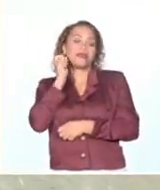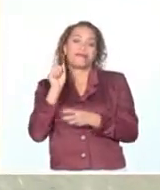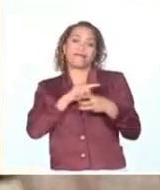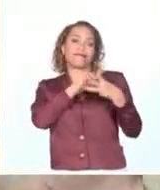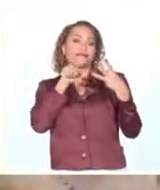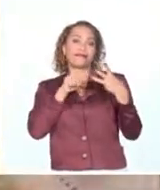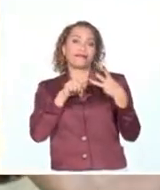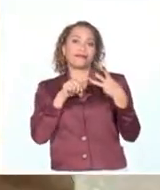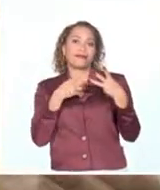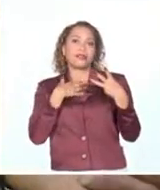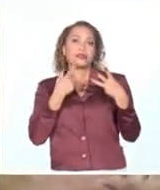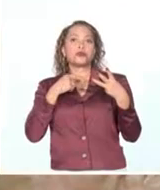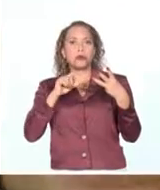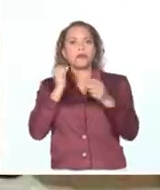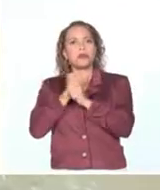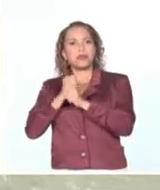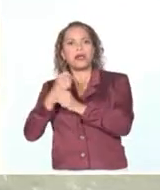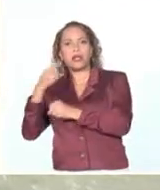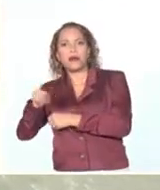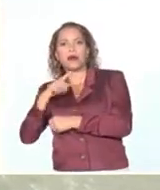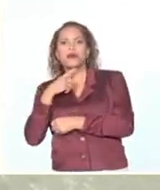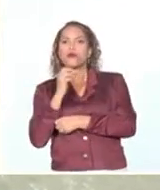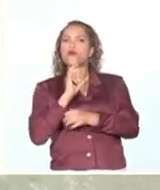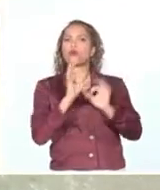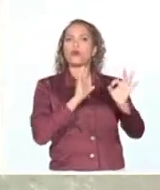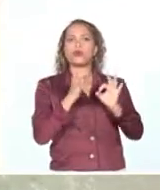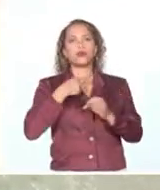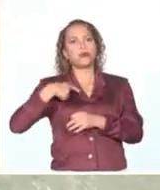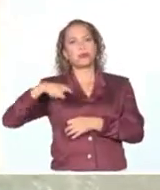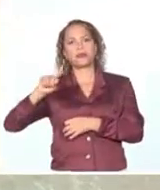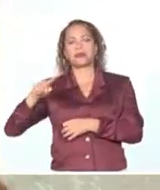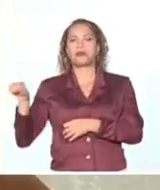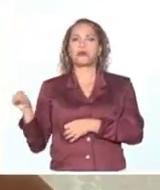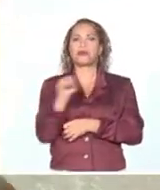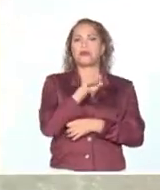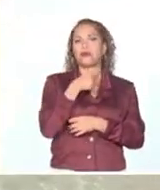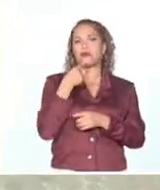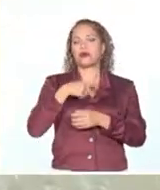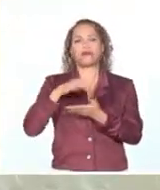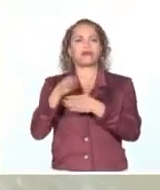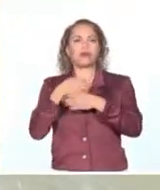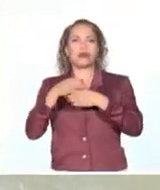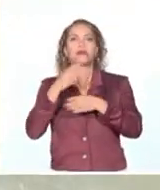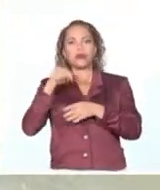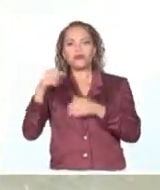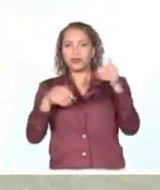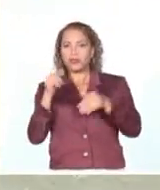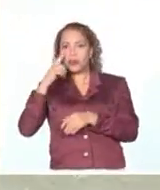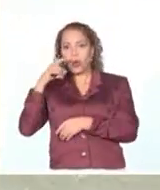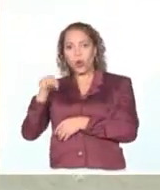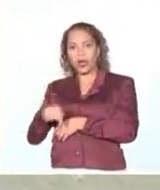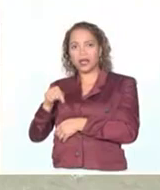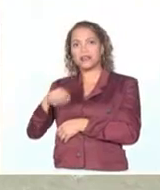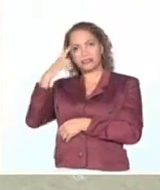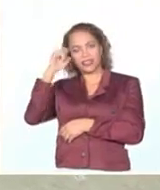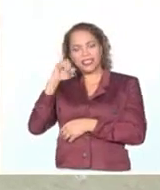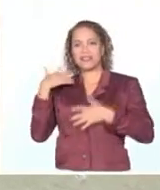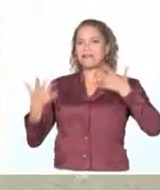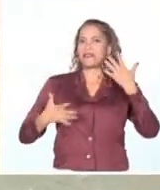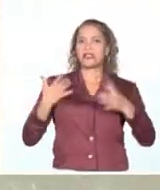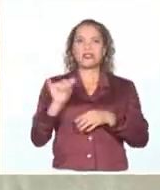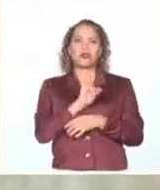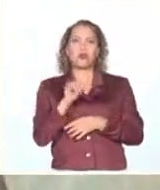Y mientras mi hija trabaja, yo tengo que cuidarlo, y yo lo llevo hasta el fin del mundo si es necesario. ¿Por eso está aquí hoy? Por eso estoy aquí, disfrutando, y que él